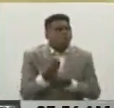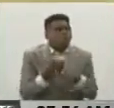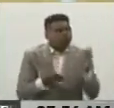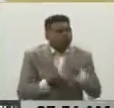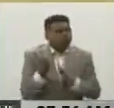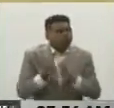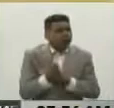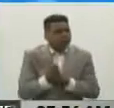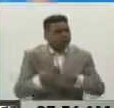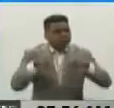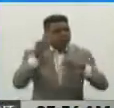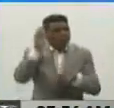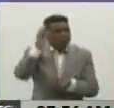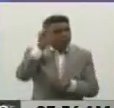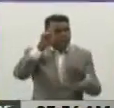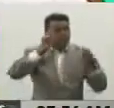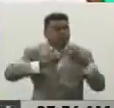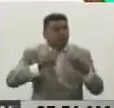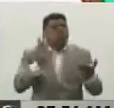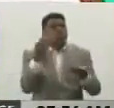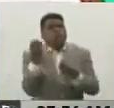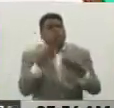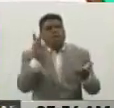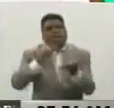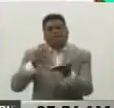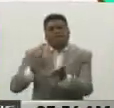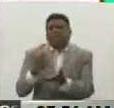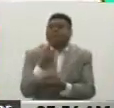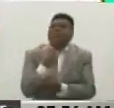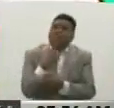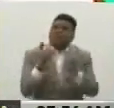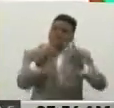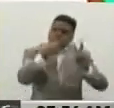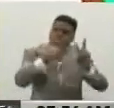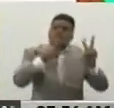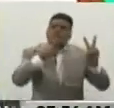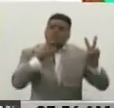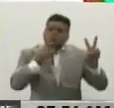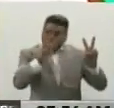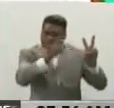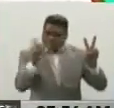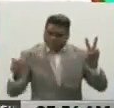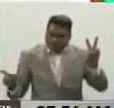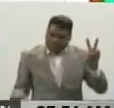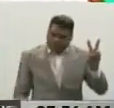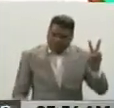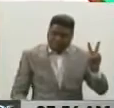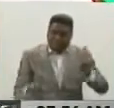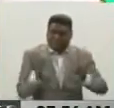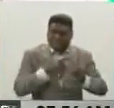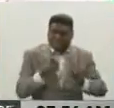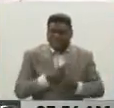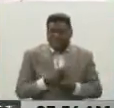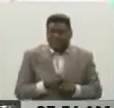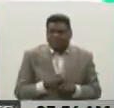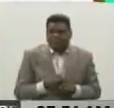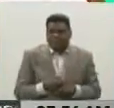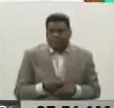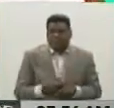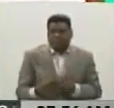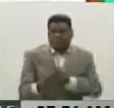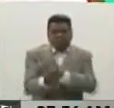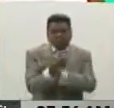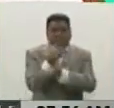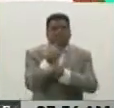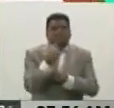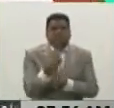¿Cómo hacer para ser formadores y para participar? Bueno, fíjense, las redes lo evidencian. Nosotros así lo dijimos en un inicio,